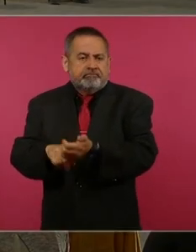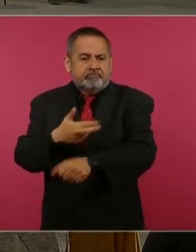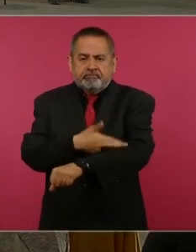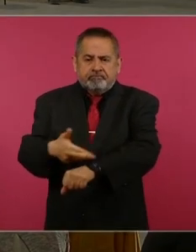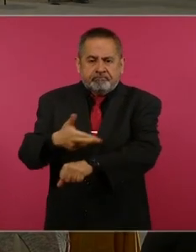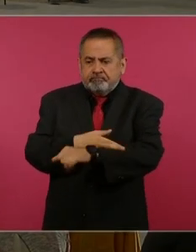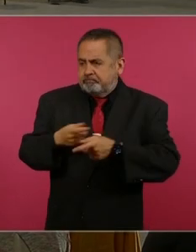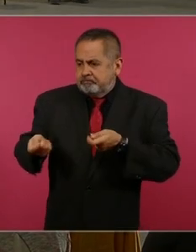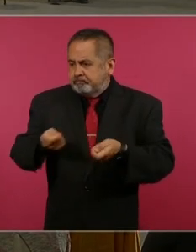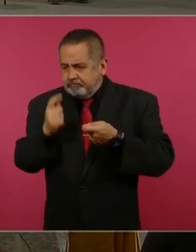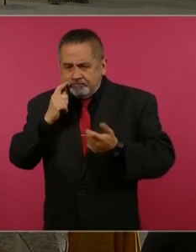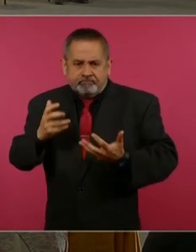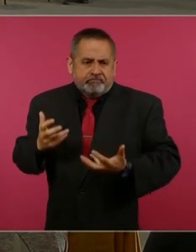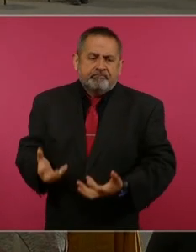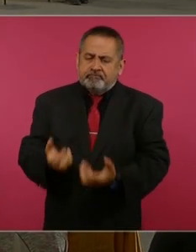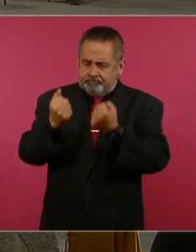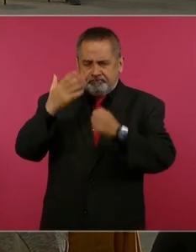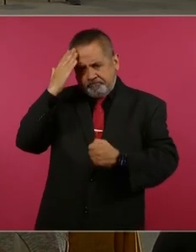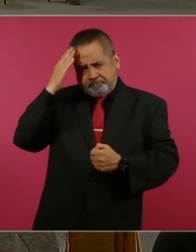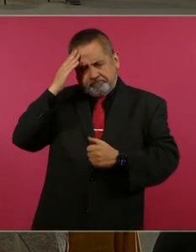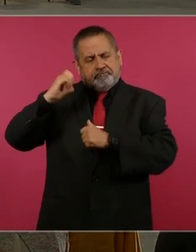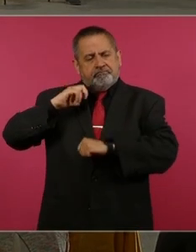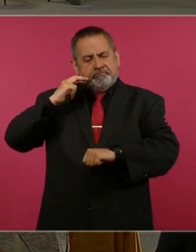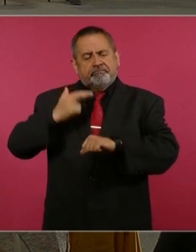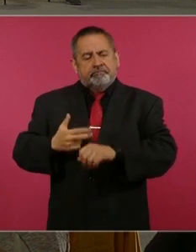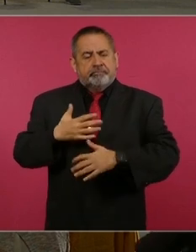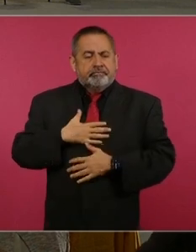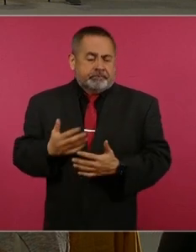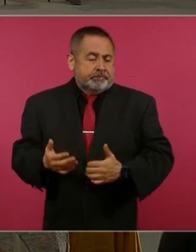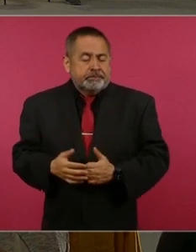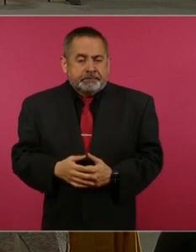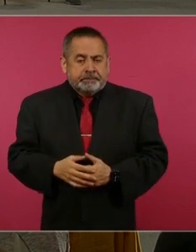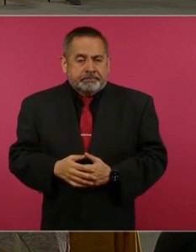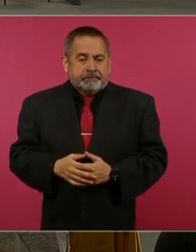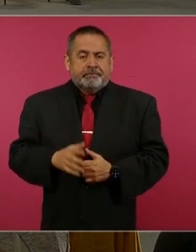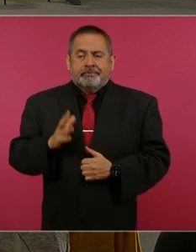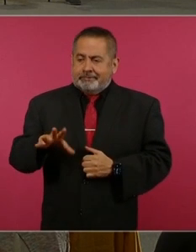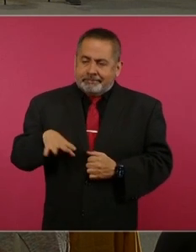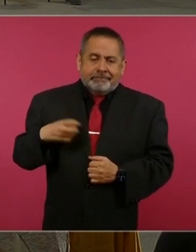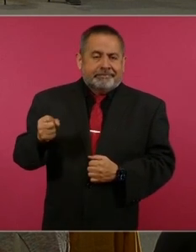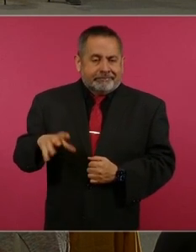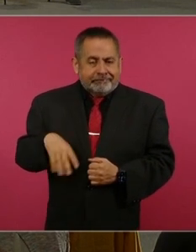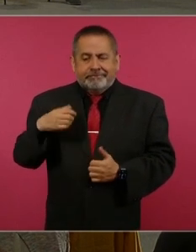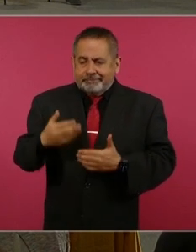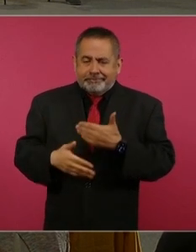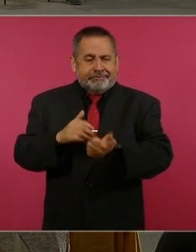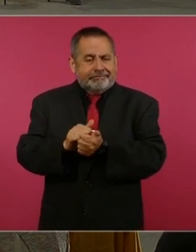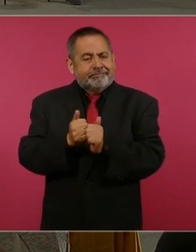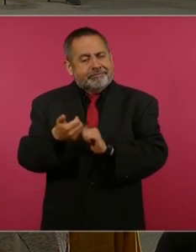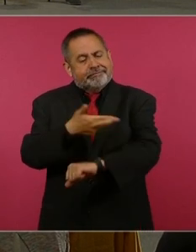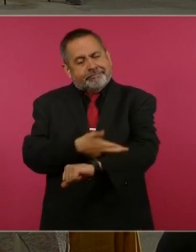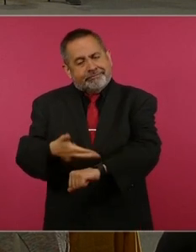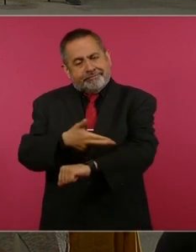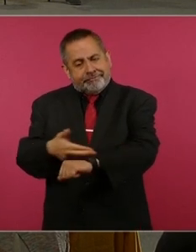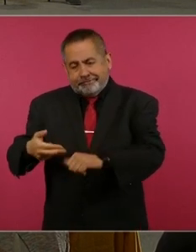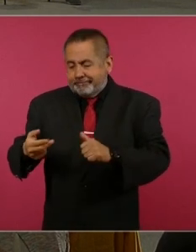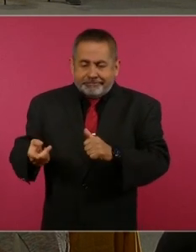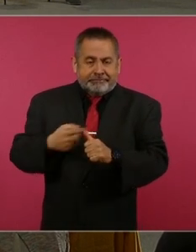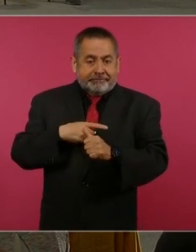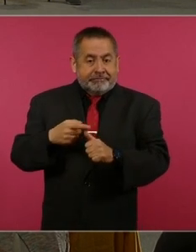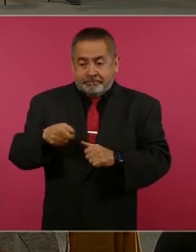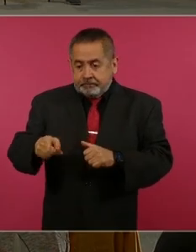las acciones de rescate. Se han llevado a cabo todos los esfuerzos para este rescate desde el primer